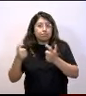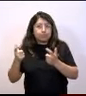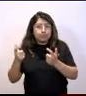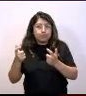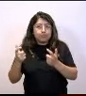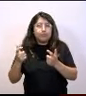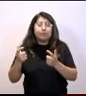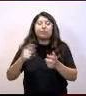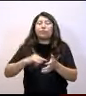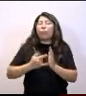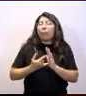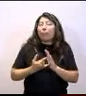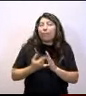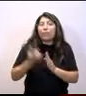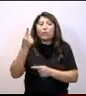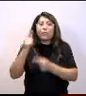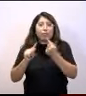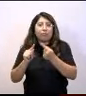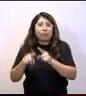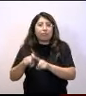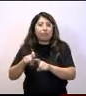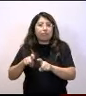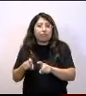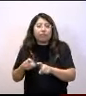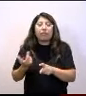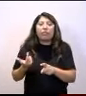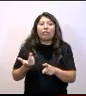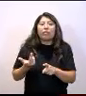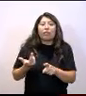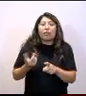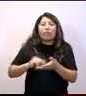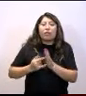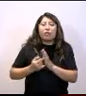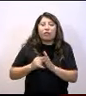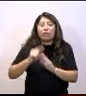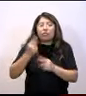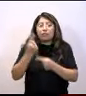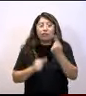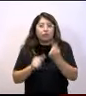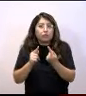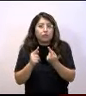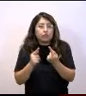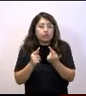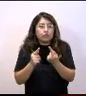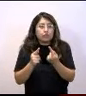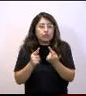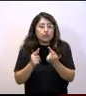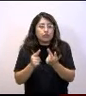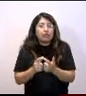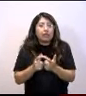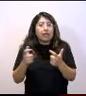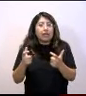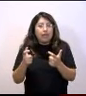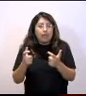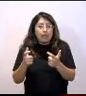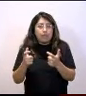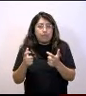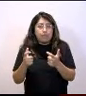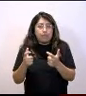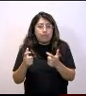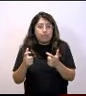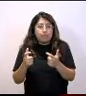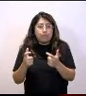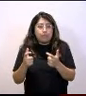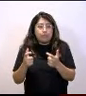de presupuestos regresivo, con un proyecto de presupuestos que incrementa las partidas en un